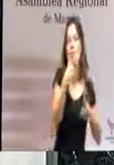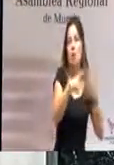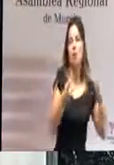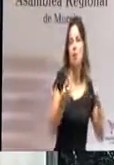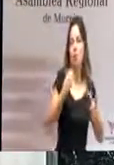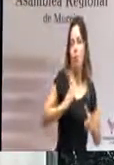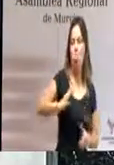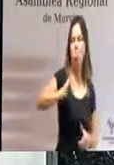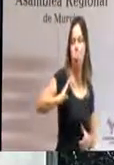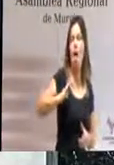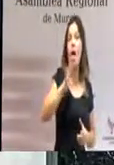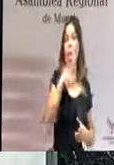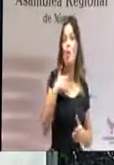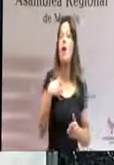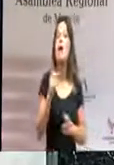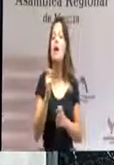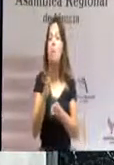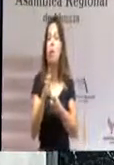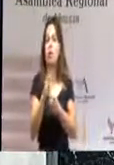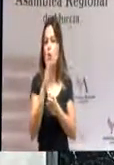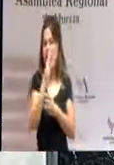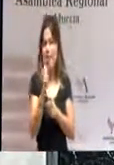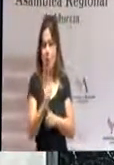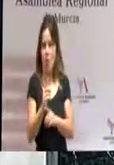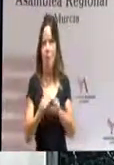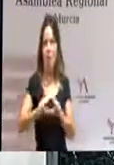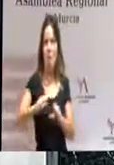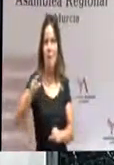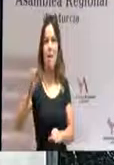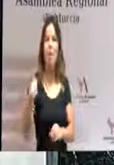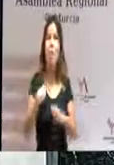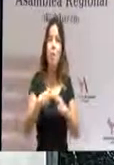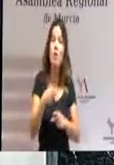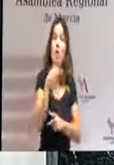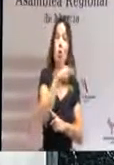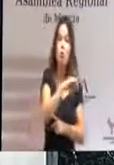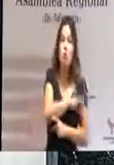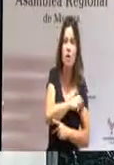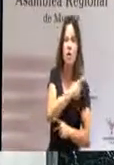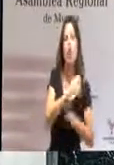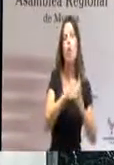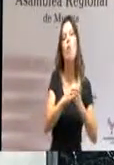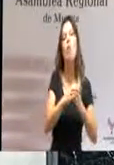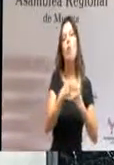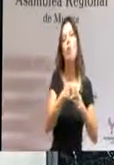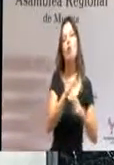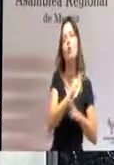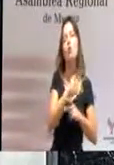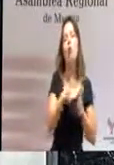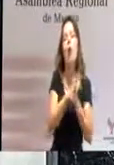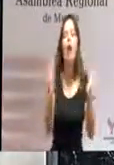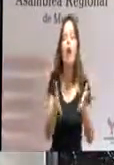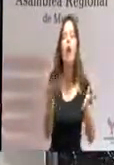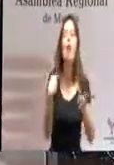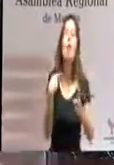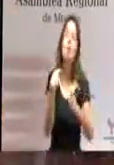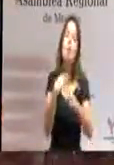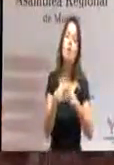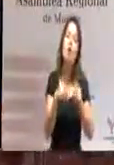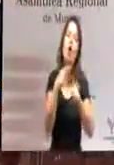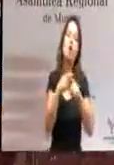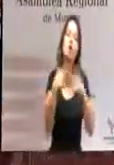se incrementan los impuestos indirectos. Esta política que usted y su partido promocionan es una política que genera